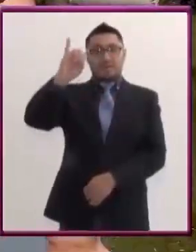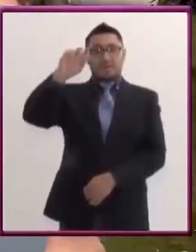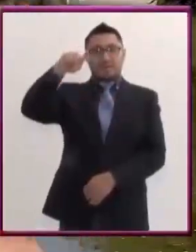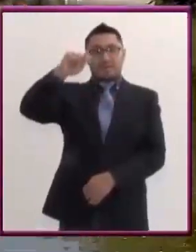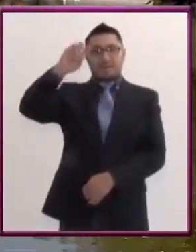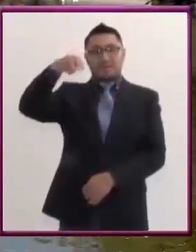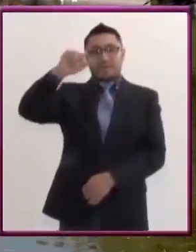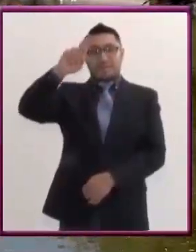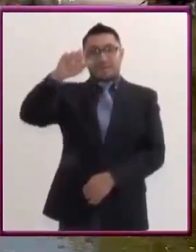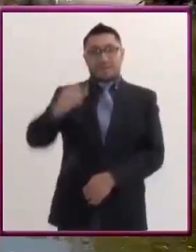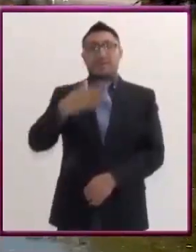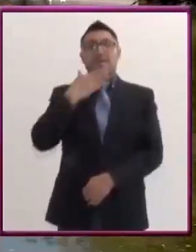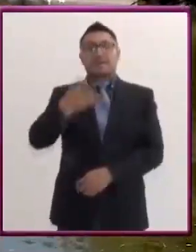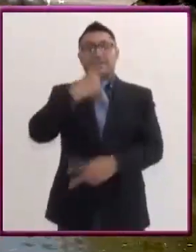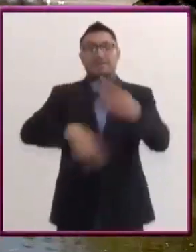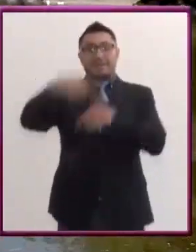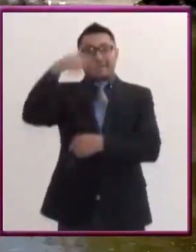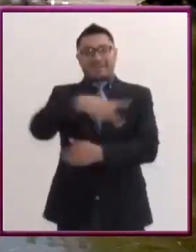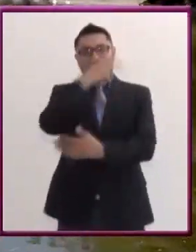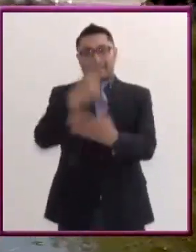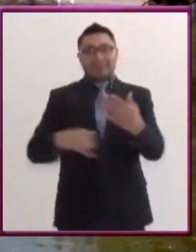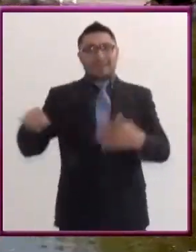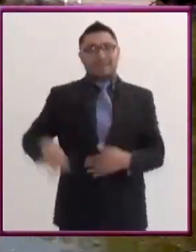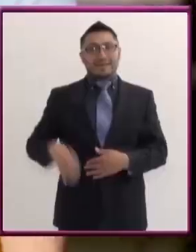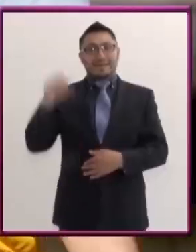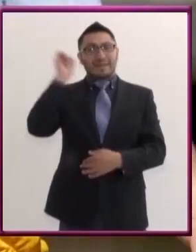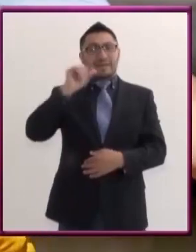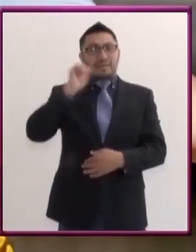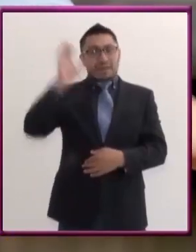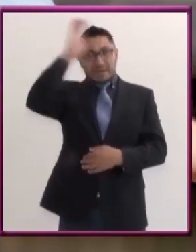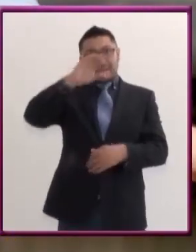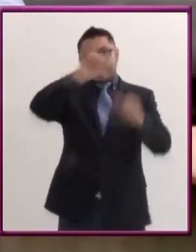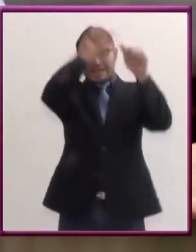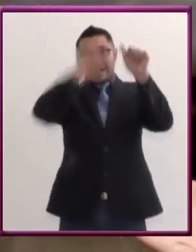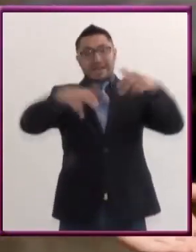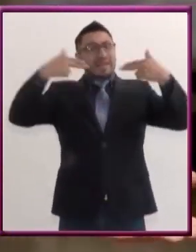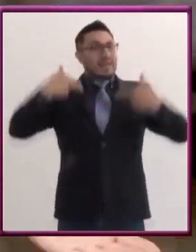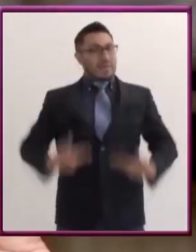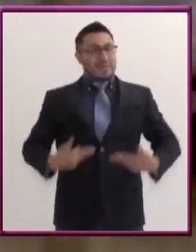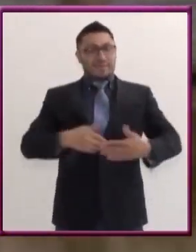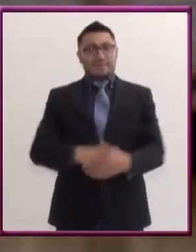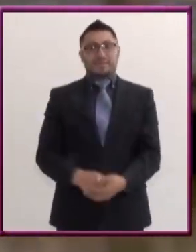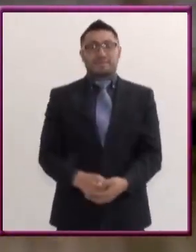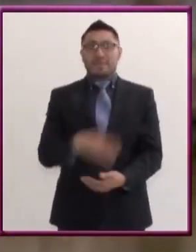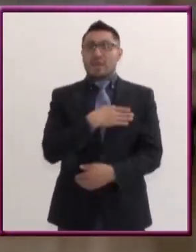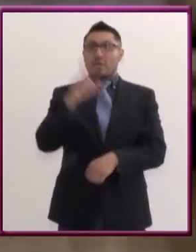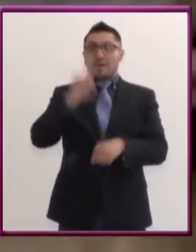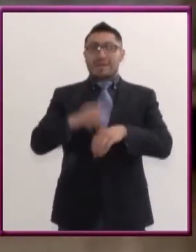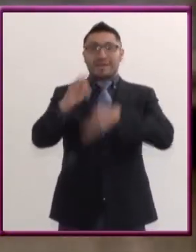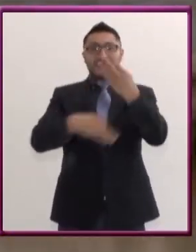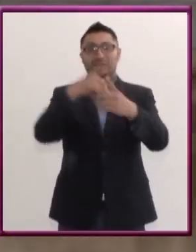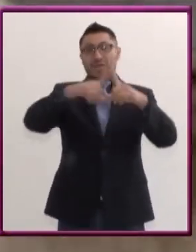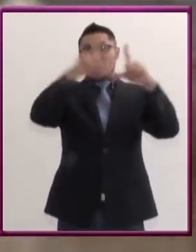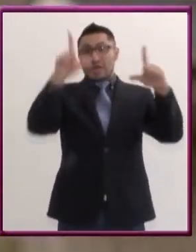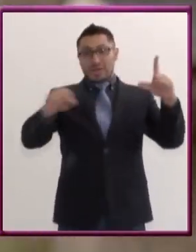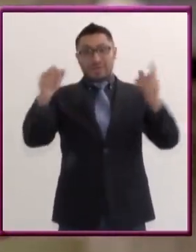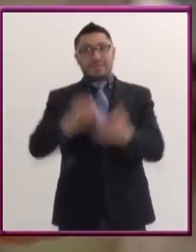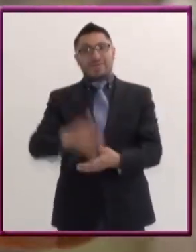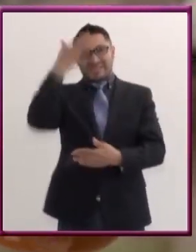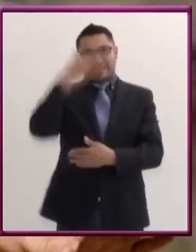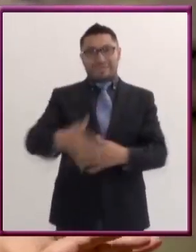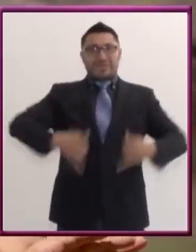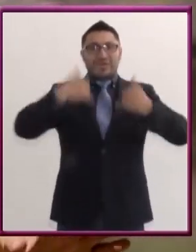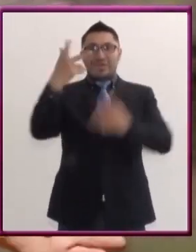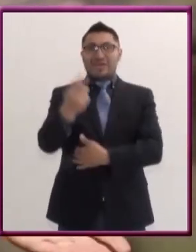con segmentos de ciencia, arte y humanidades. Buen día a todo México. Sabemos que Jóvenes en TV llega a todo